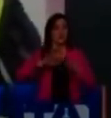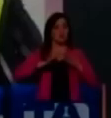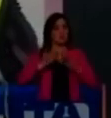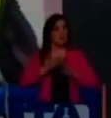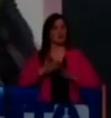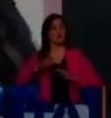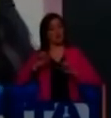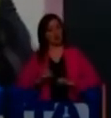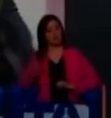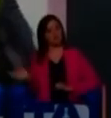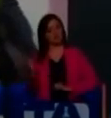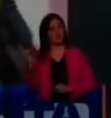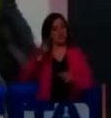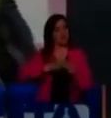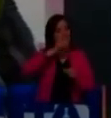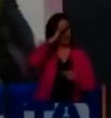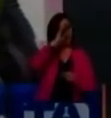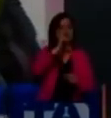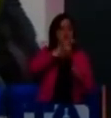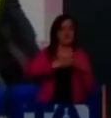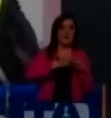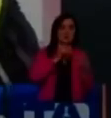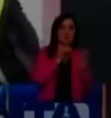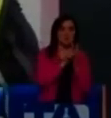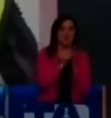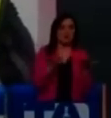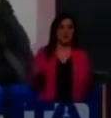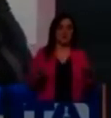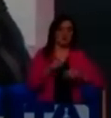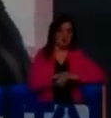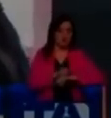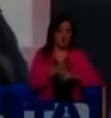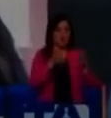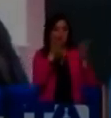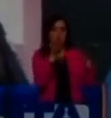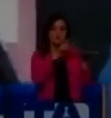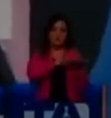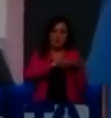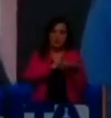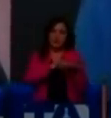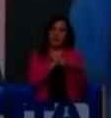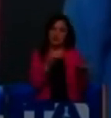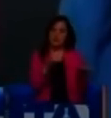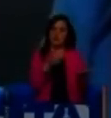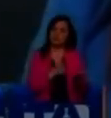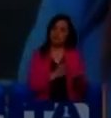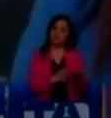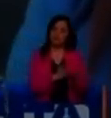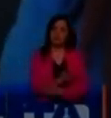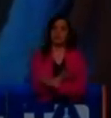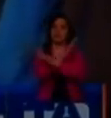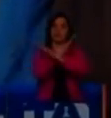comunidad se relacione más con la policía, que se tome un tiempo para reunirse, para